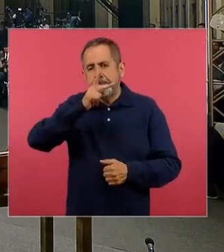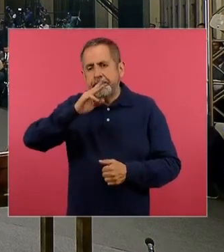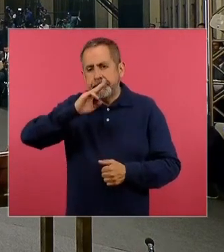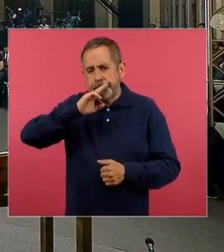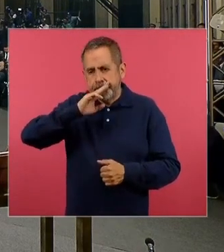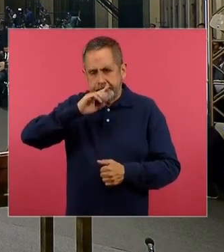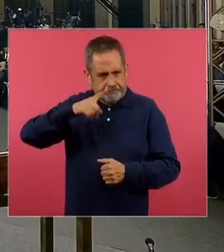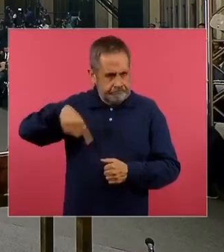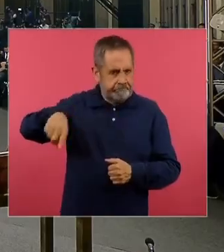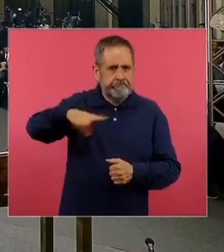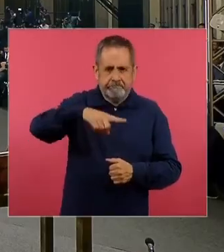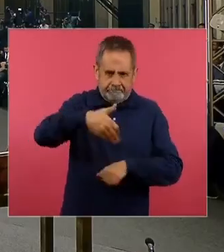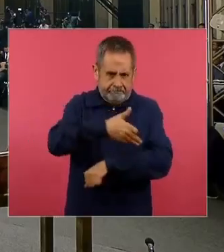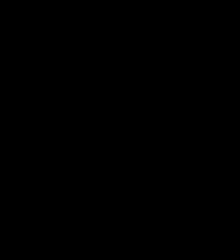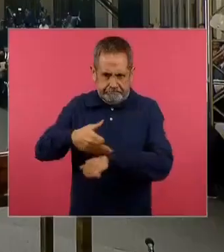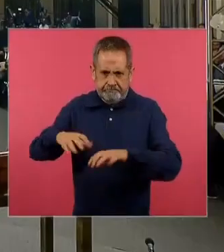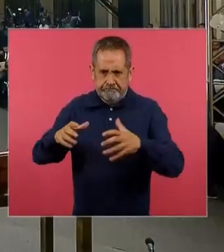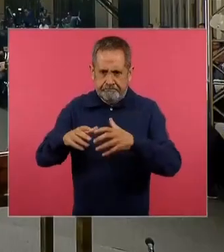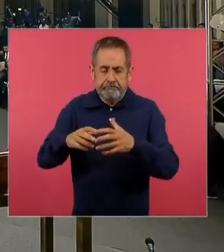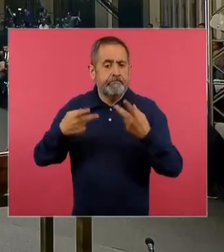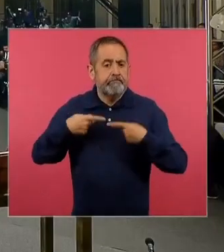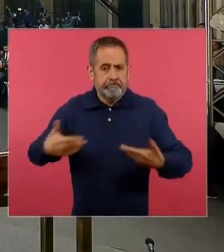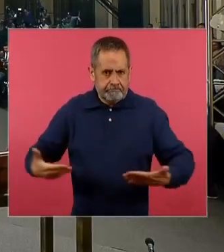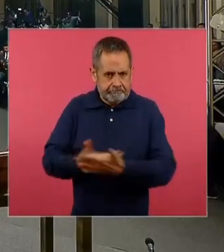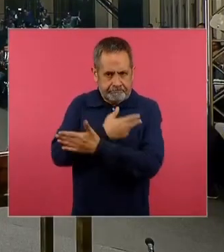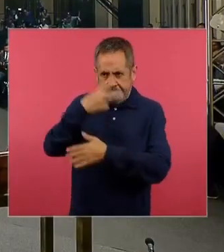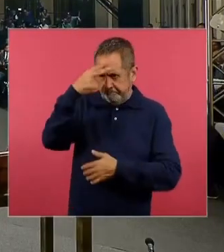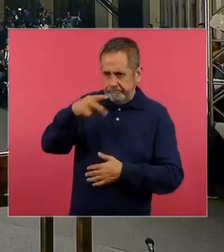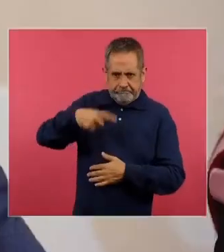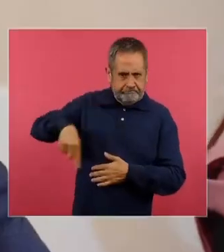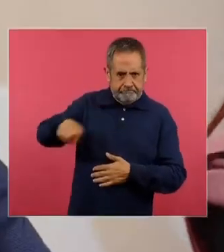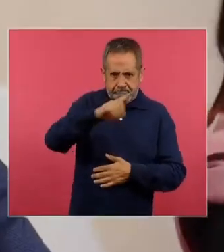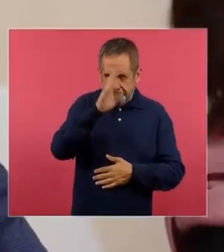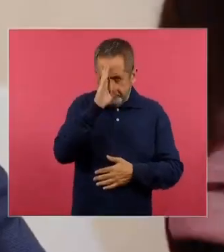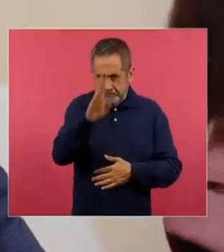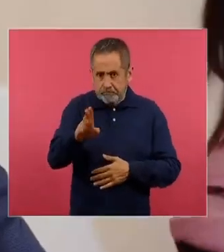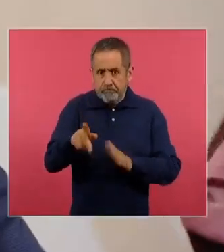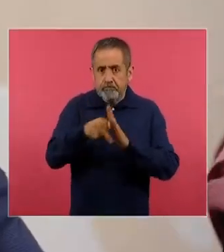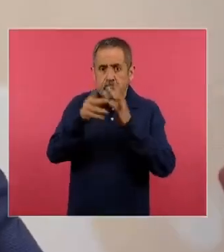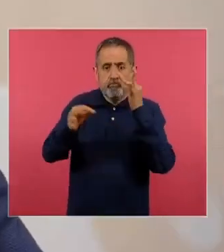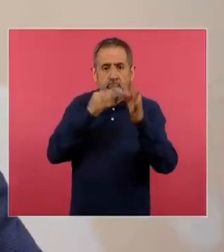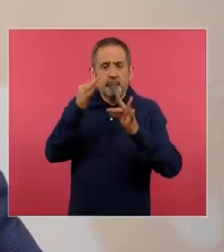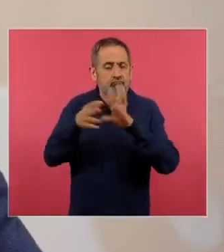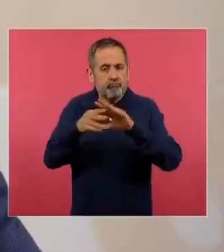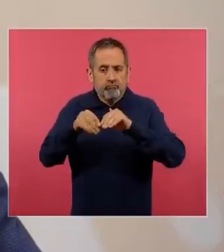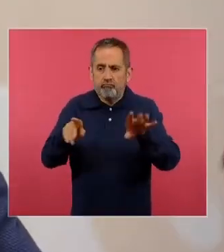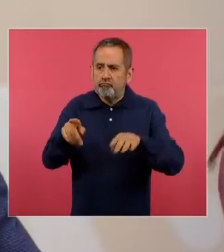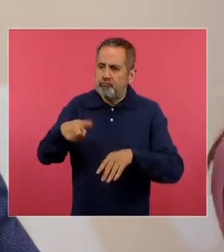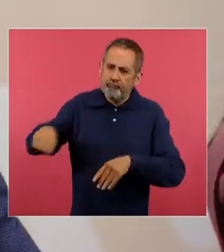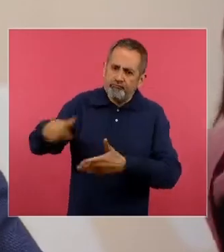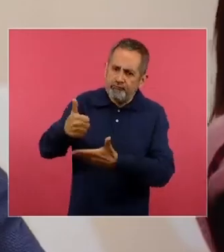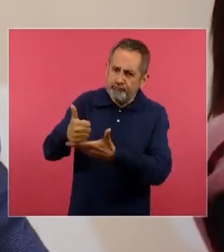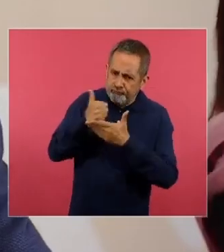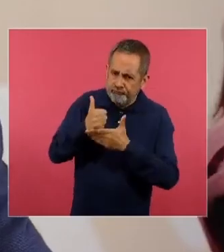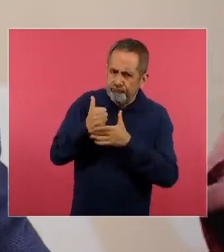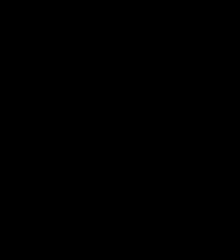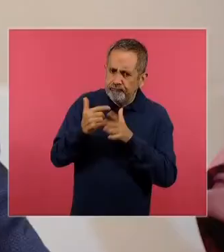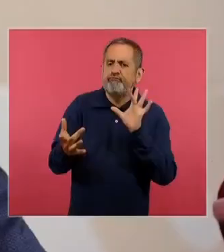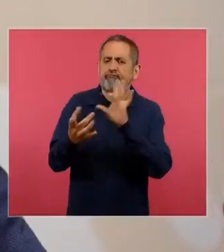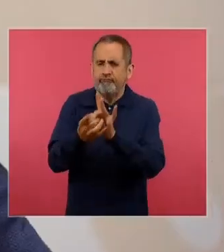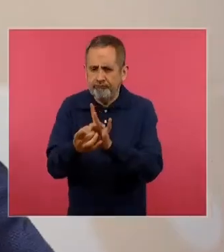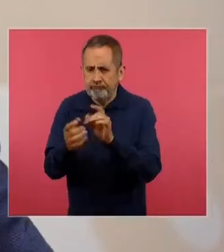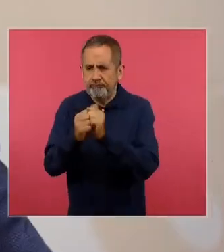familia, a ciudadanos de este país, a ustedes medios, pedirles que nos ayuden a vincularnos con